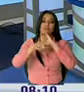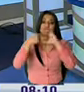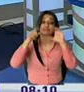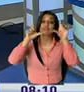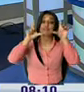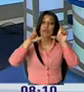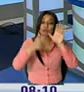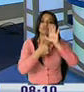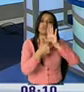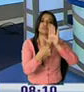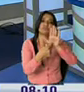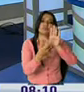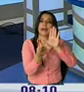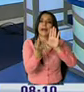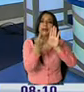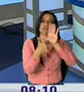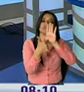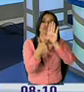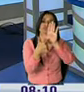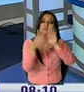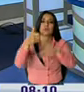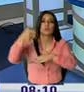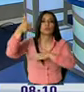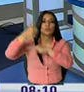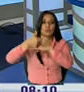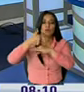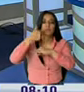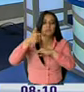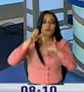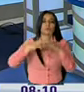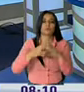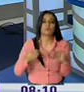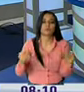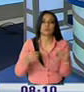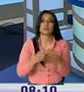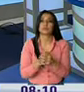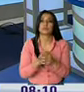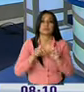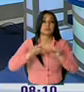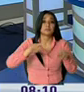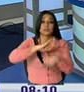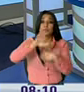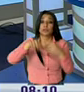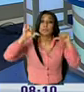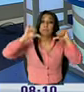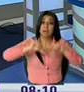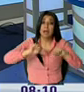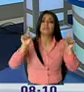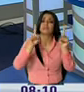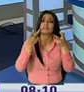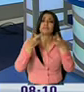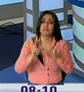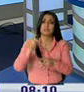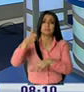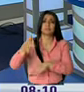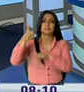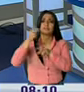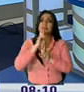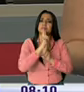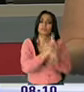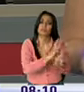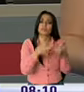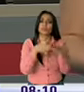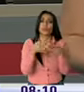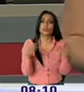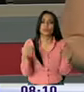acá nosotros lo exponemos para su pronta solución. Pero no todas las cosas son malas, también tenemos respuesta por parte de las autoridades, porque este es